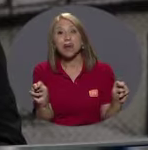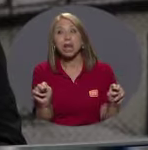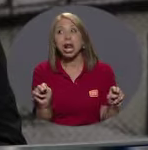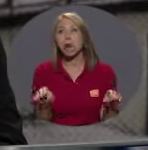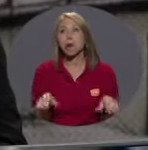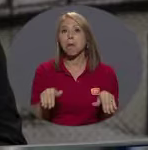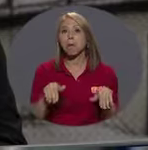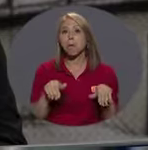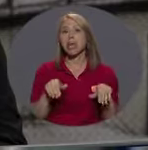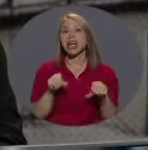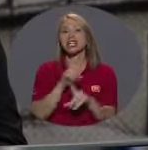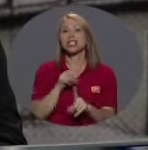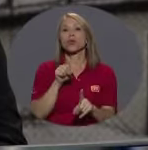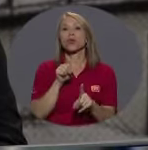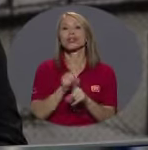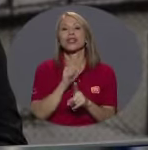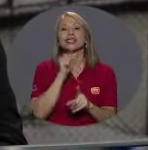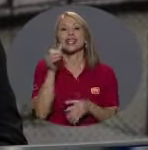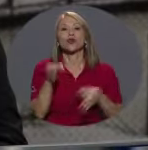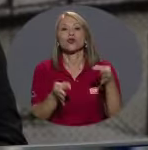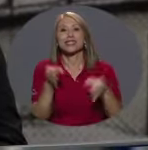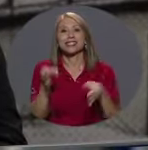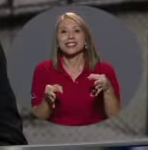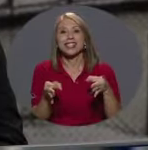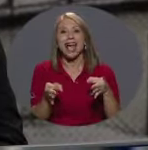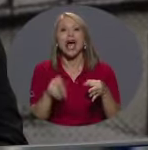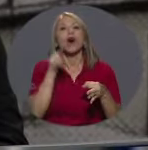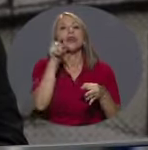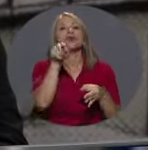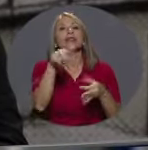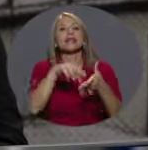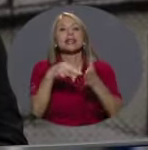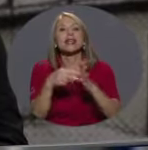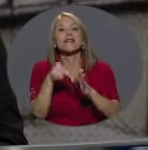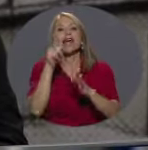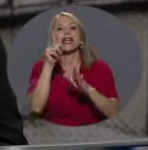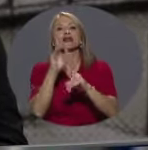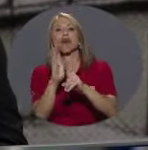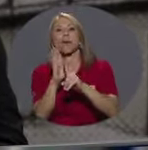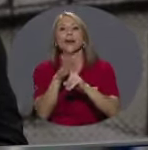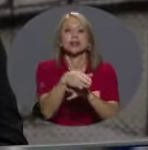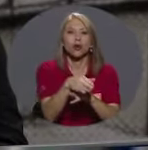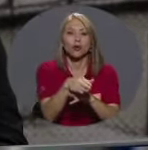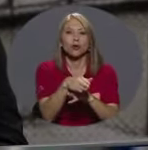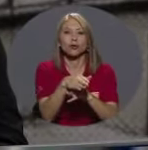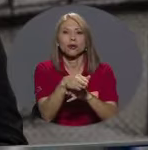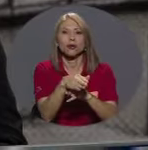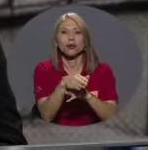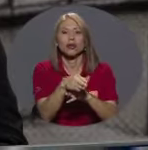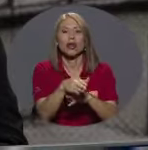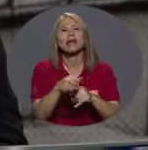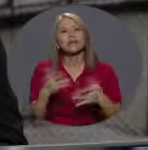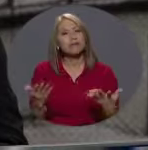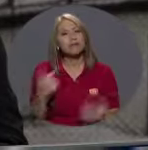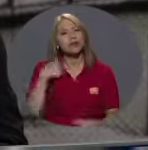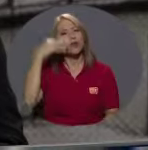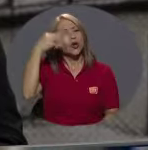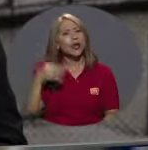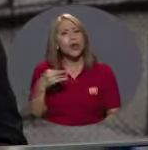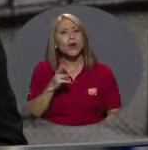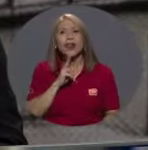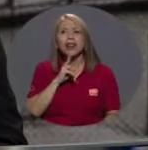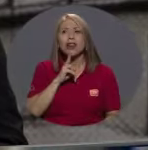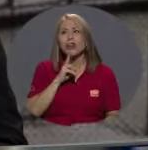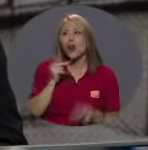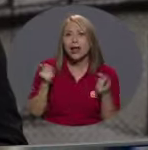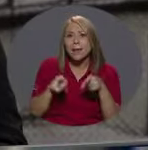de injusticia, ¿verdad? Has elegido estar en el lado del opresor. Y yo creo que la realidad que viven tantas personas con discapacidad